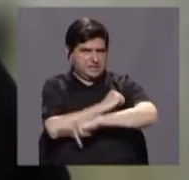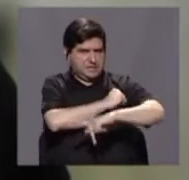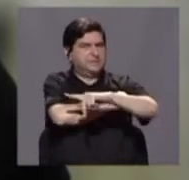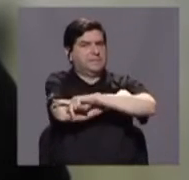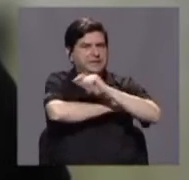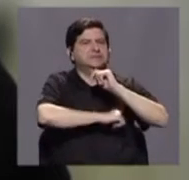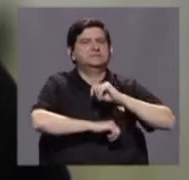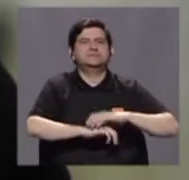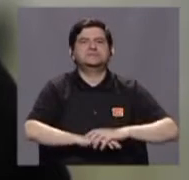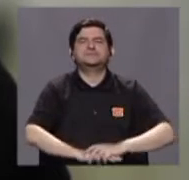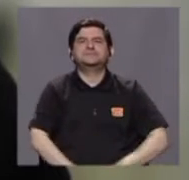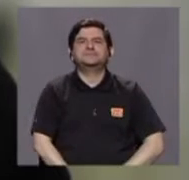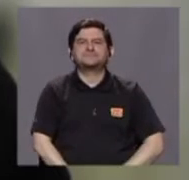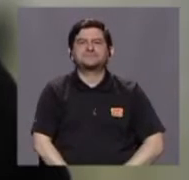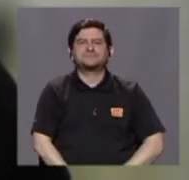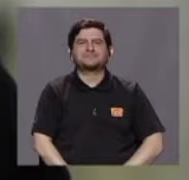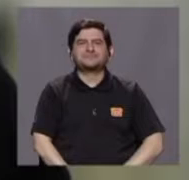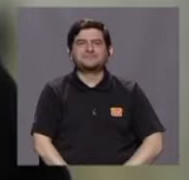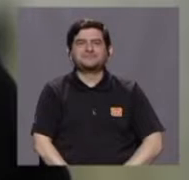países, que